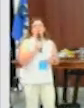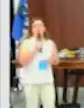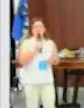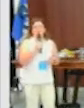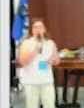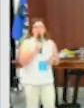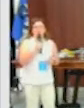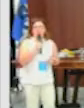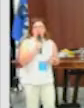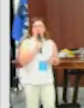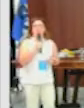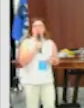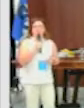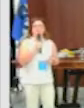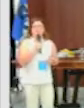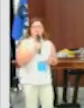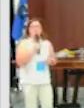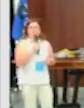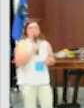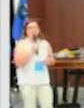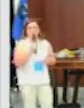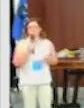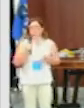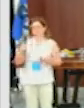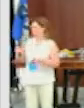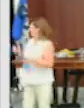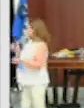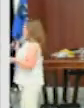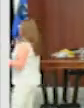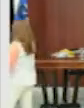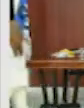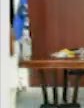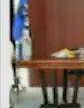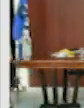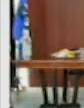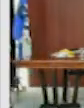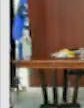la esperanza. Debemos trabajar con ella.